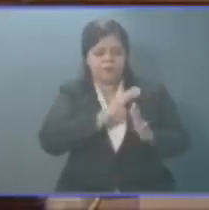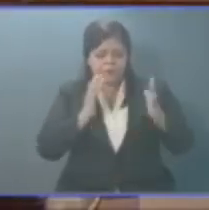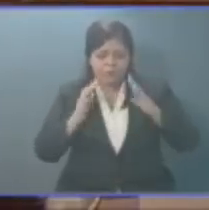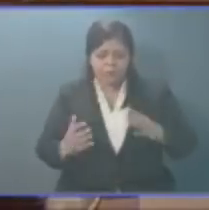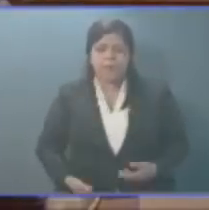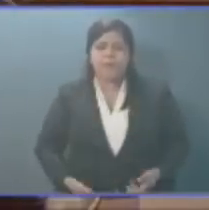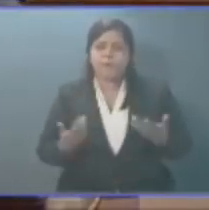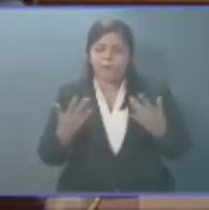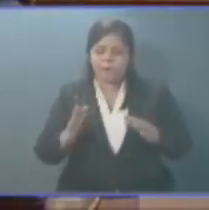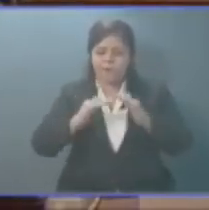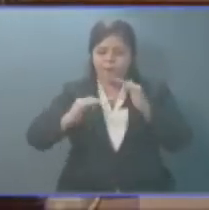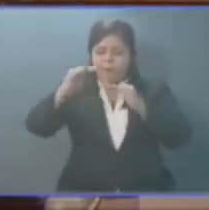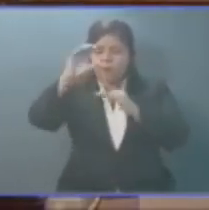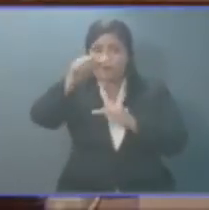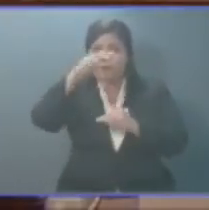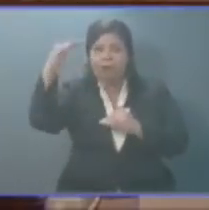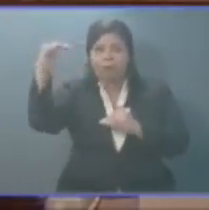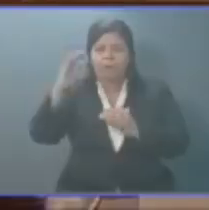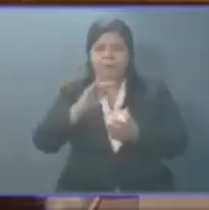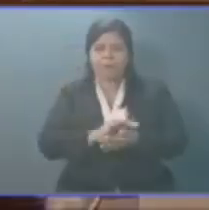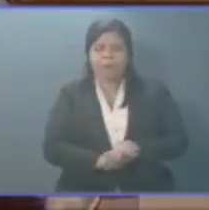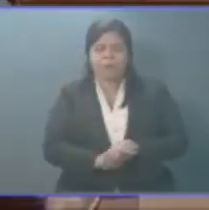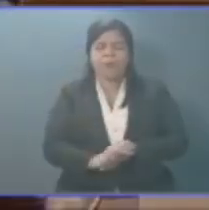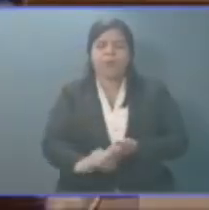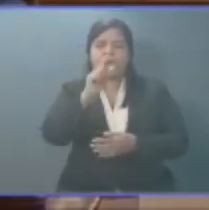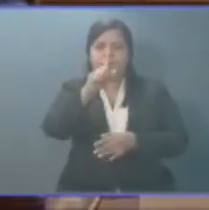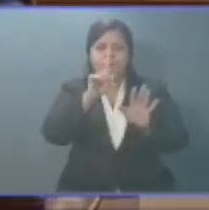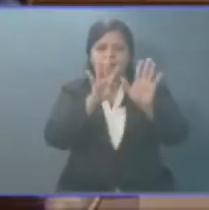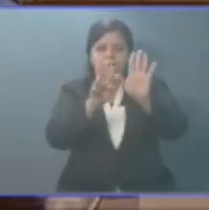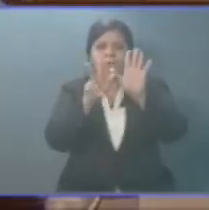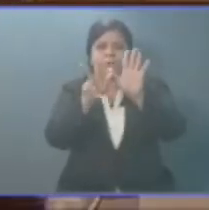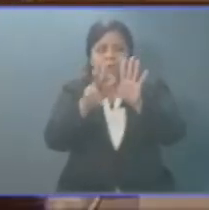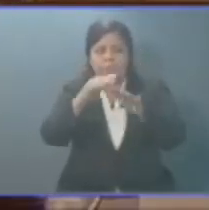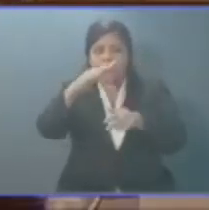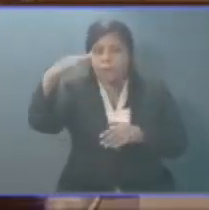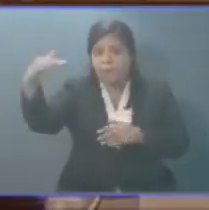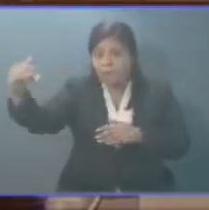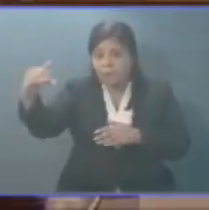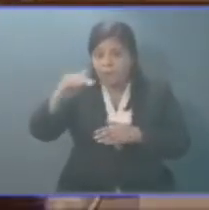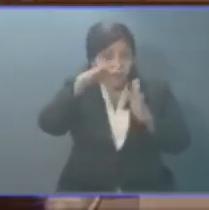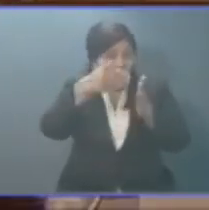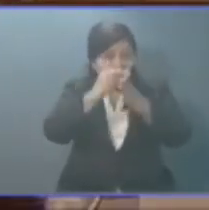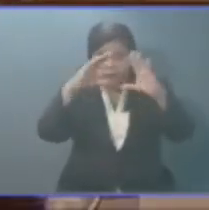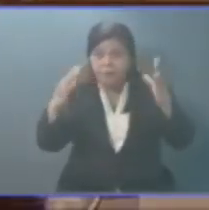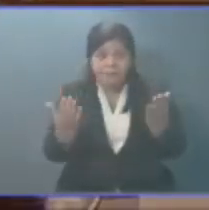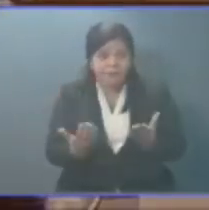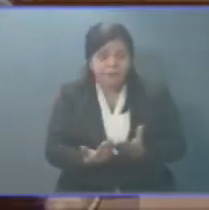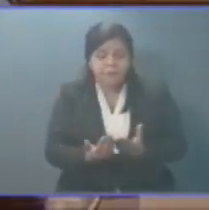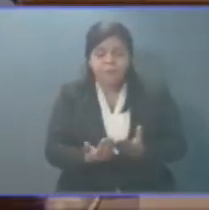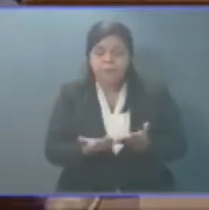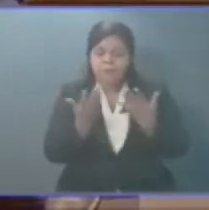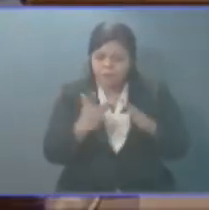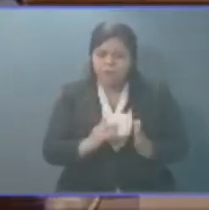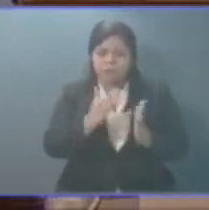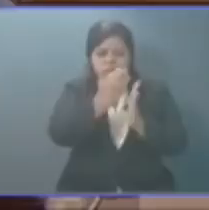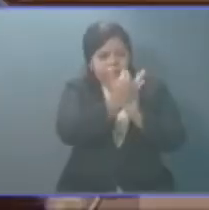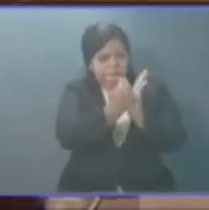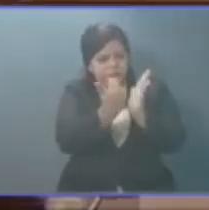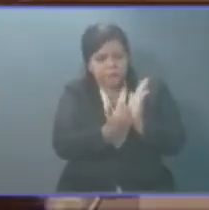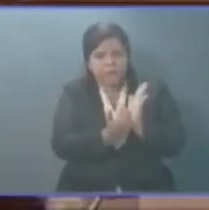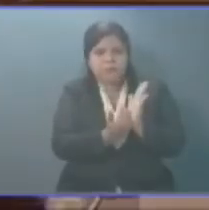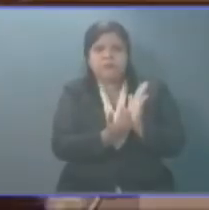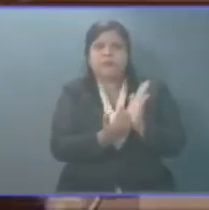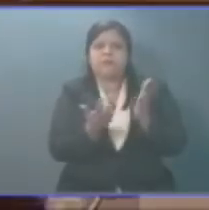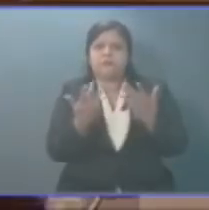anteriores a nivel internacional, con 198 países participando en todo el mundo, calificado en la lista corta,